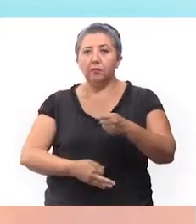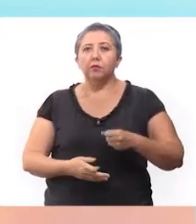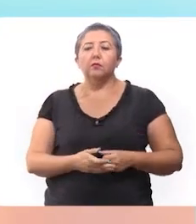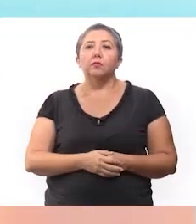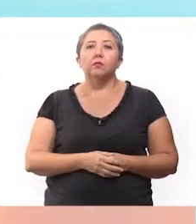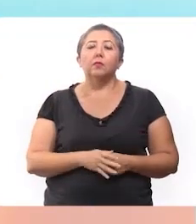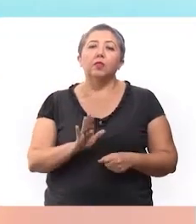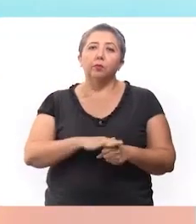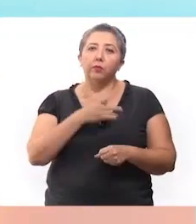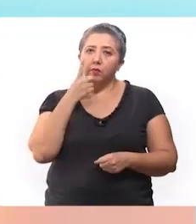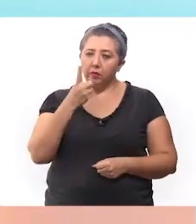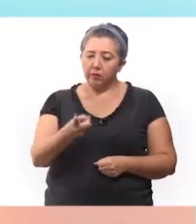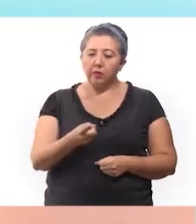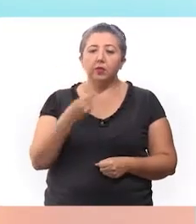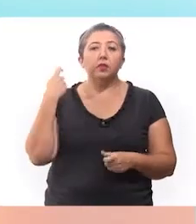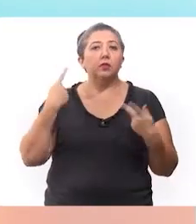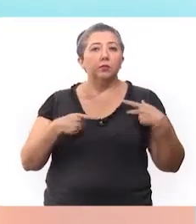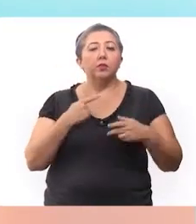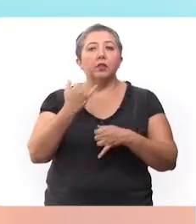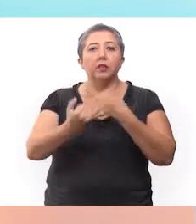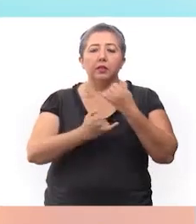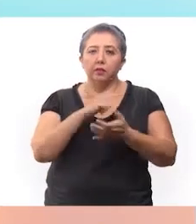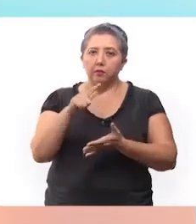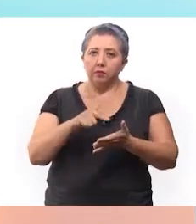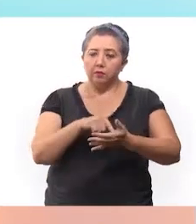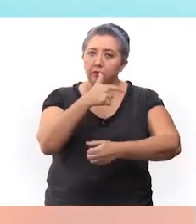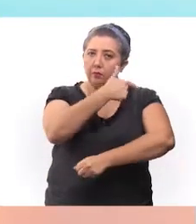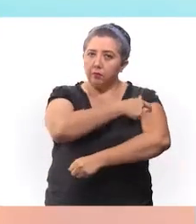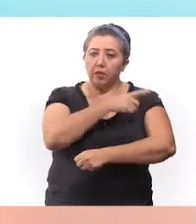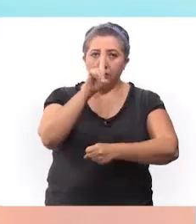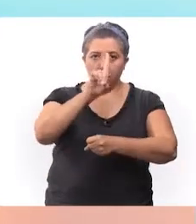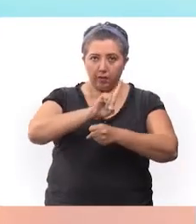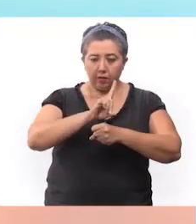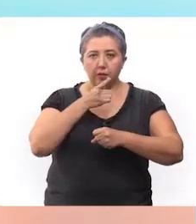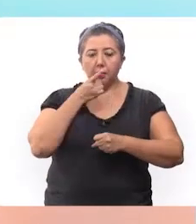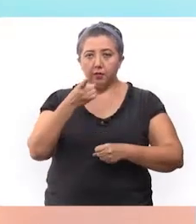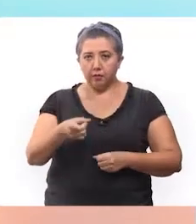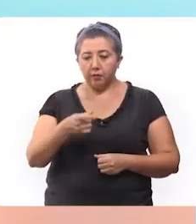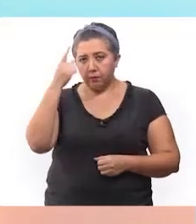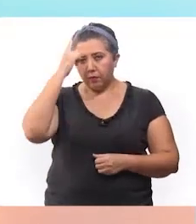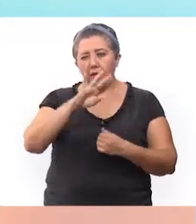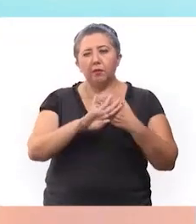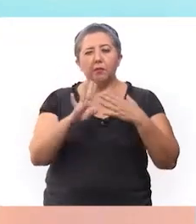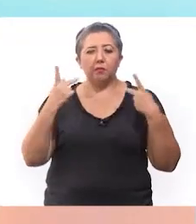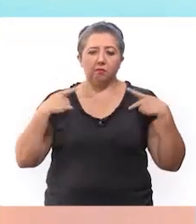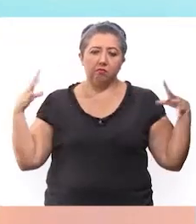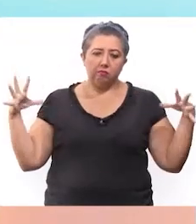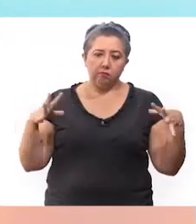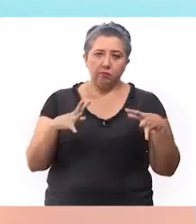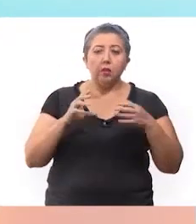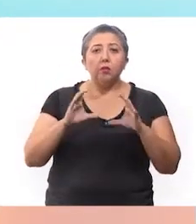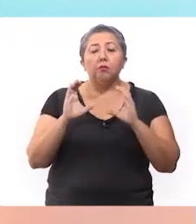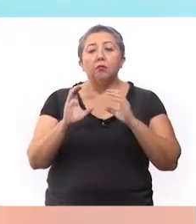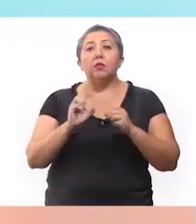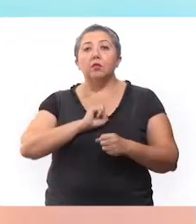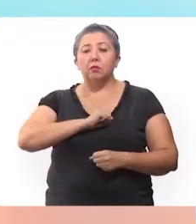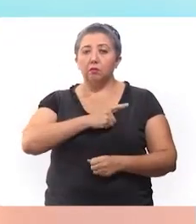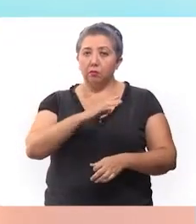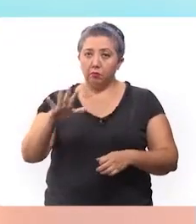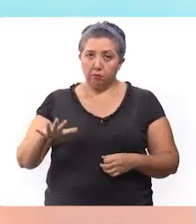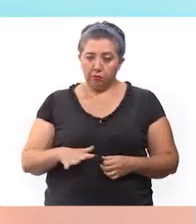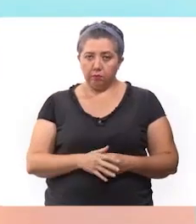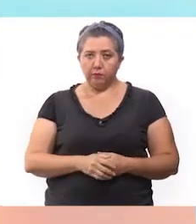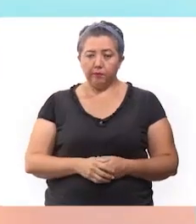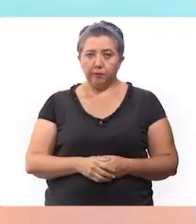tarde, por lo que invitamos a la población a acudir al centro de vacunación el día que les fue asignado para evitar aglomeraciones y cuidar de la salud de